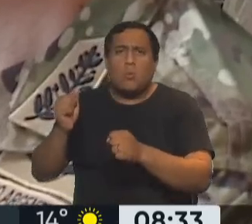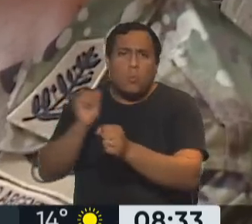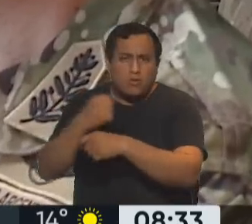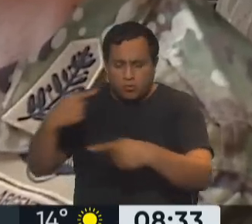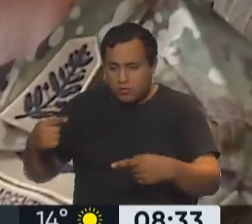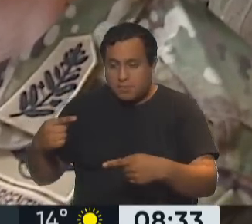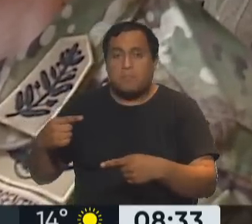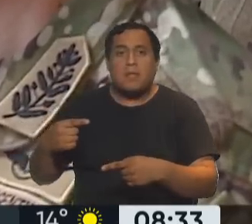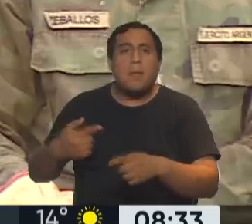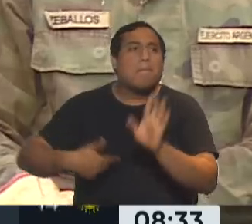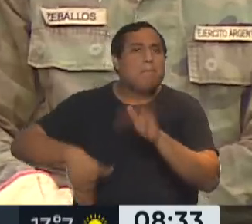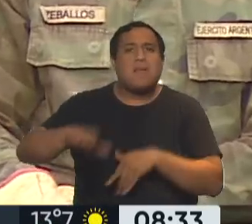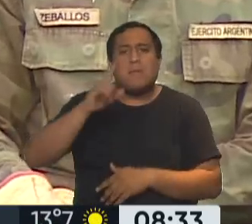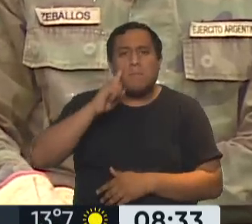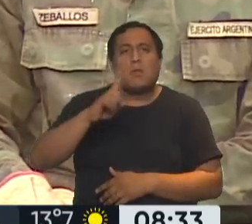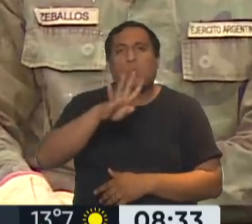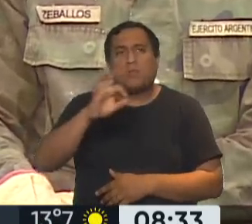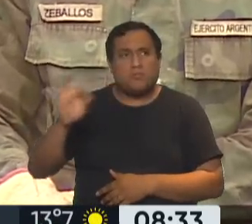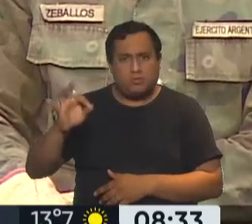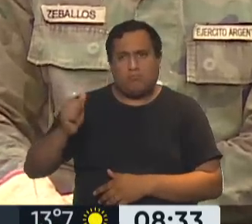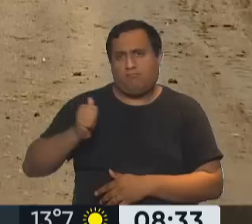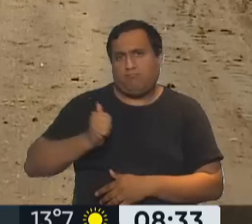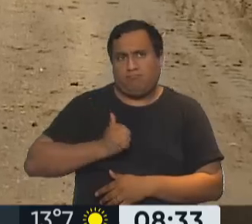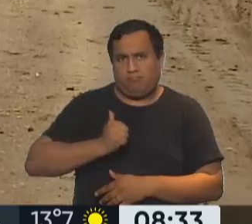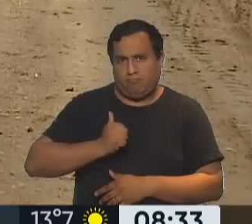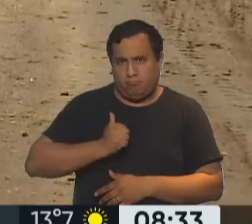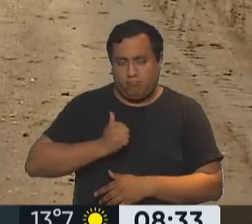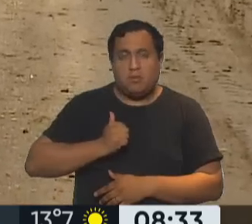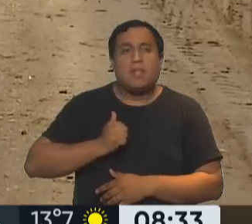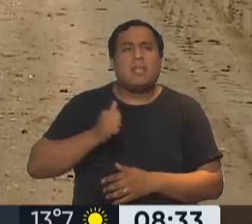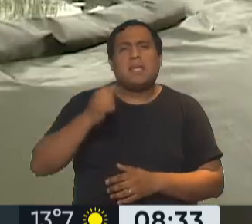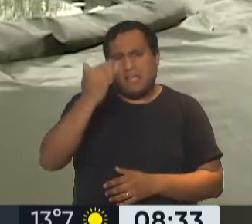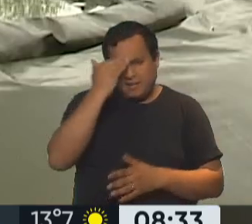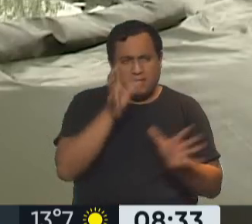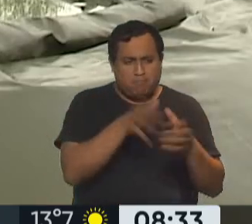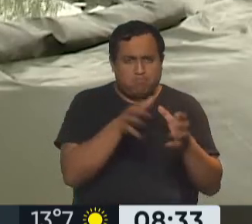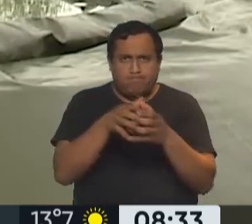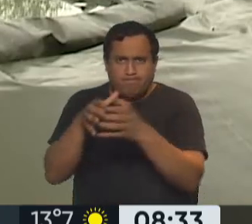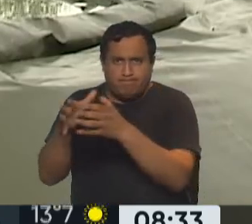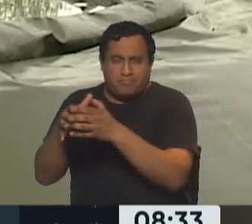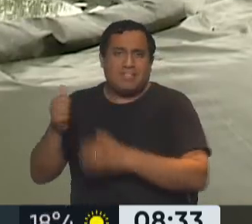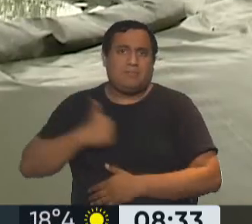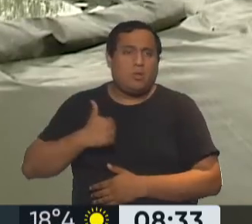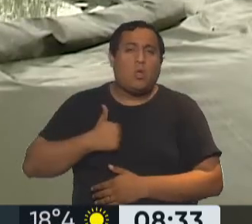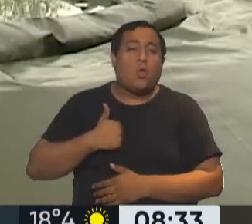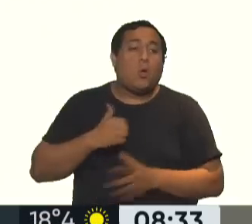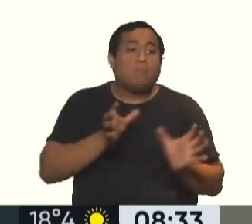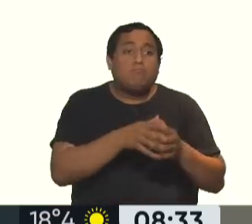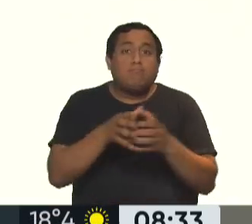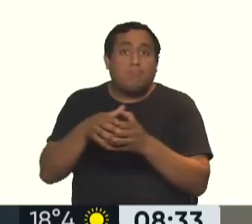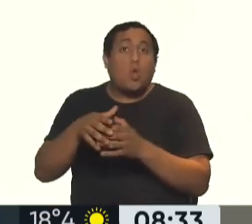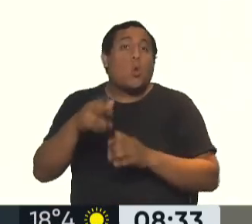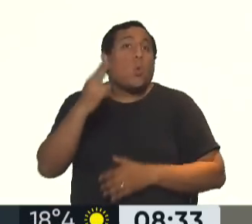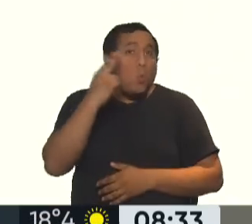de 1.400 efectivos. Son 15 agrupaciones del ejército, 9 de ellas